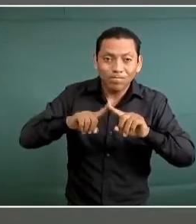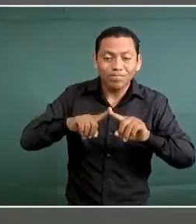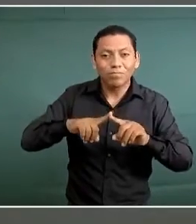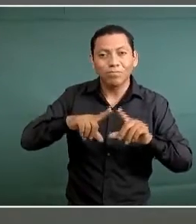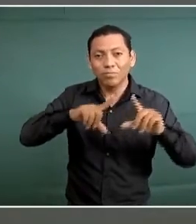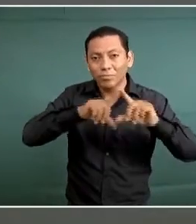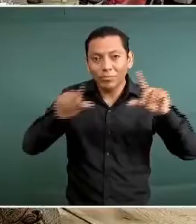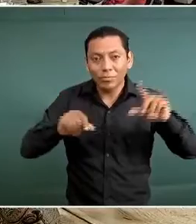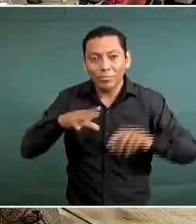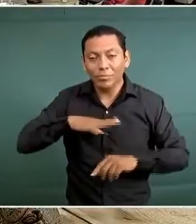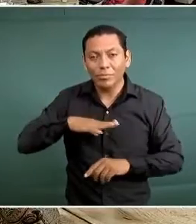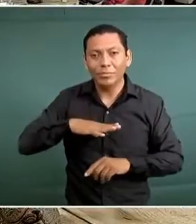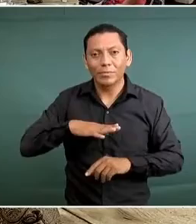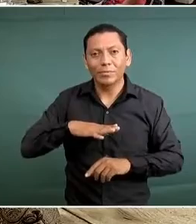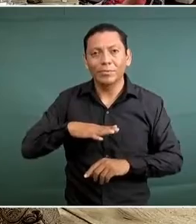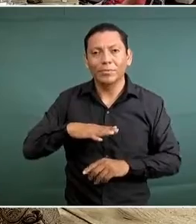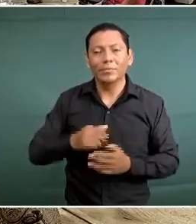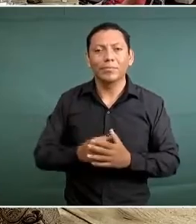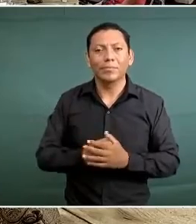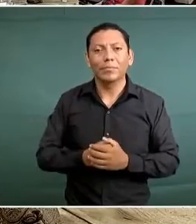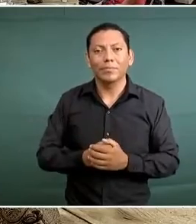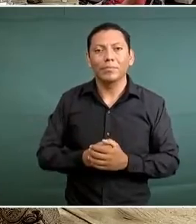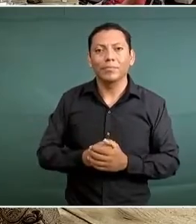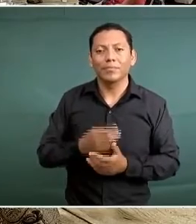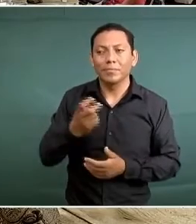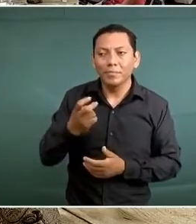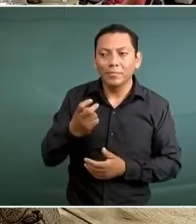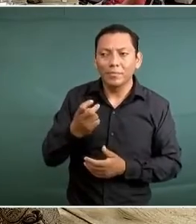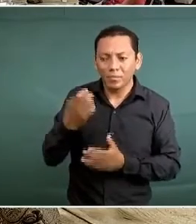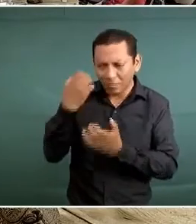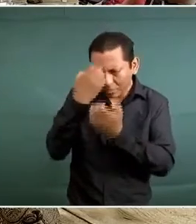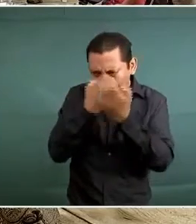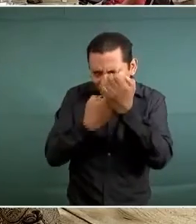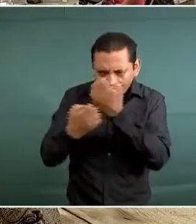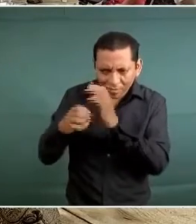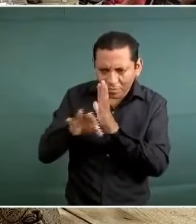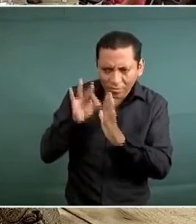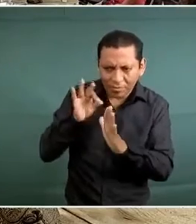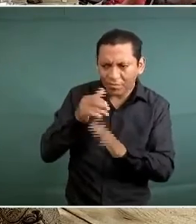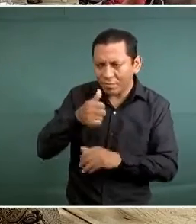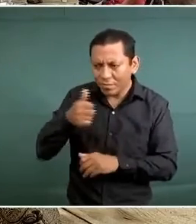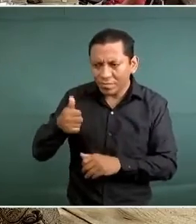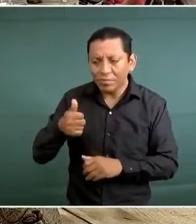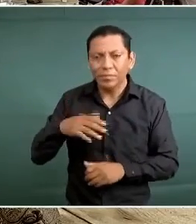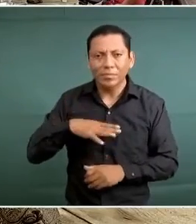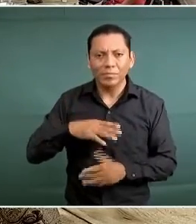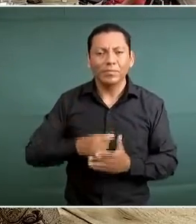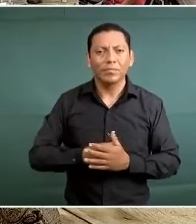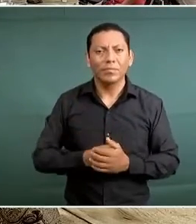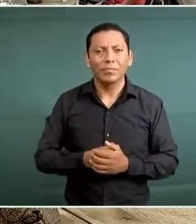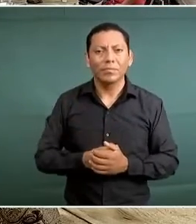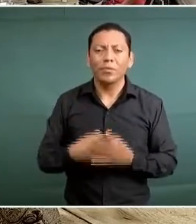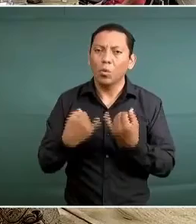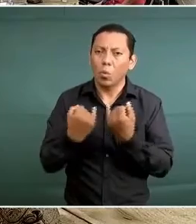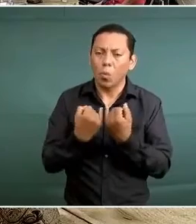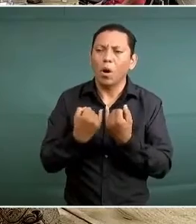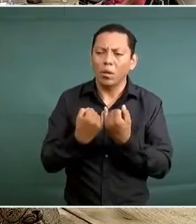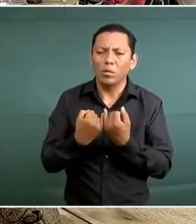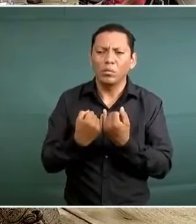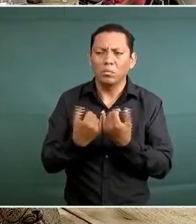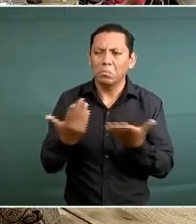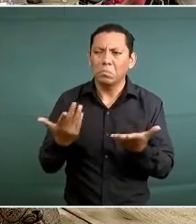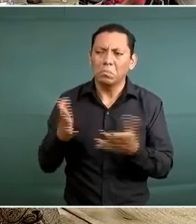y se hacen estas pruebas también está demostrado